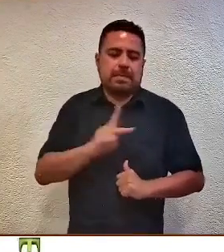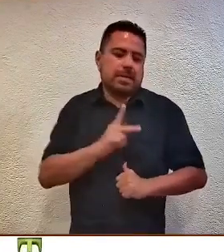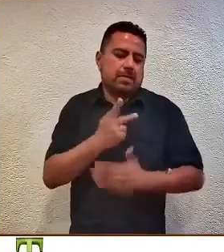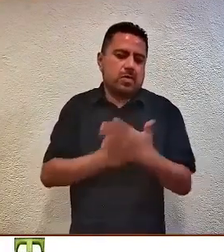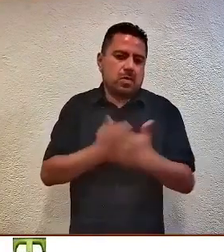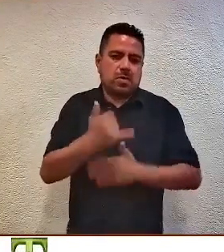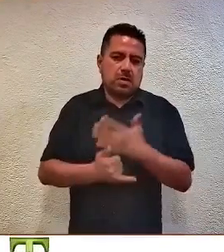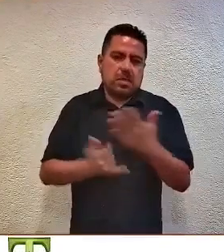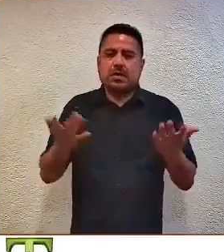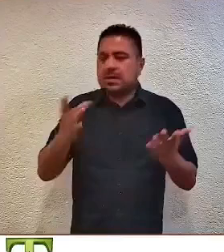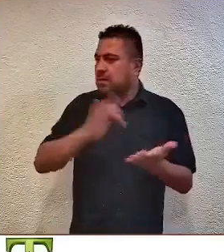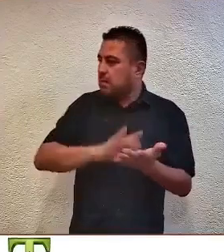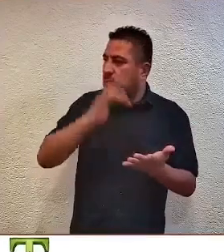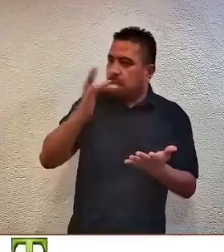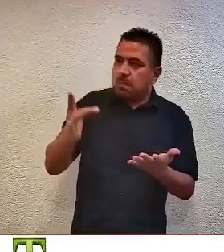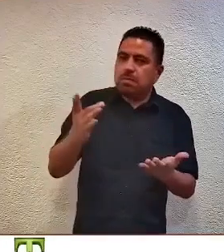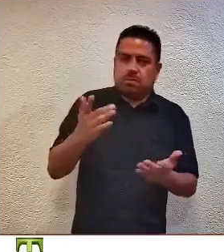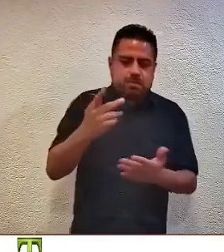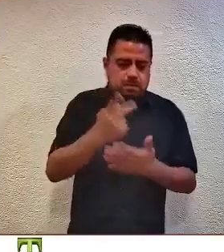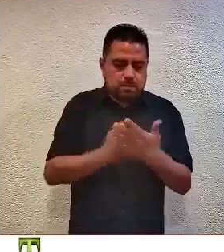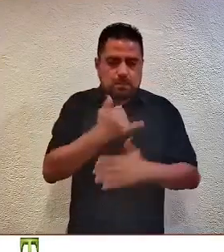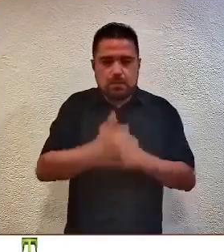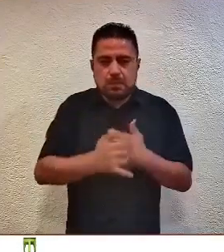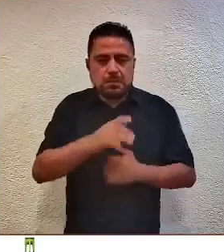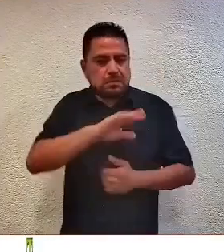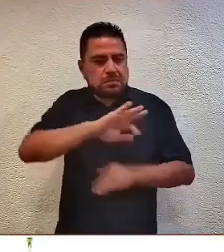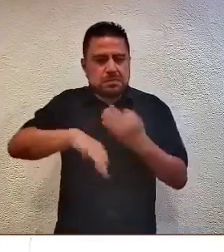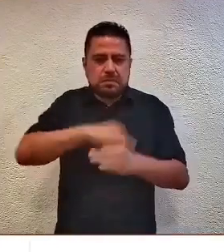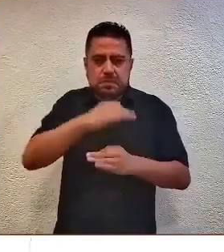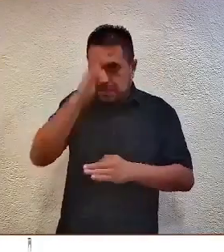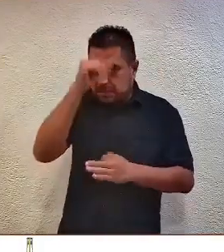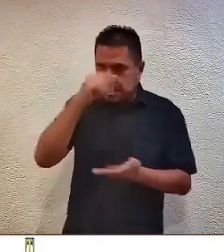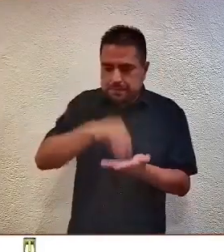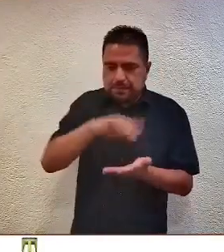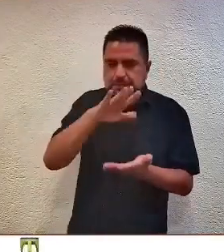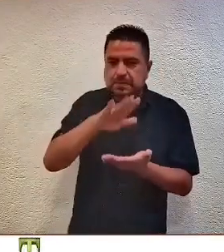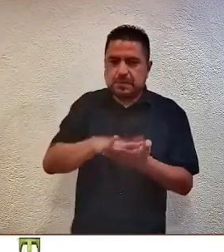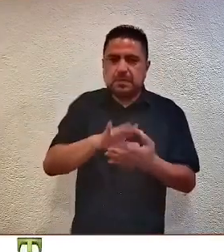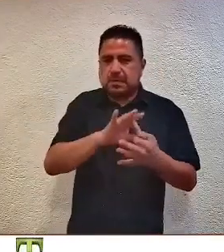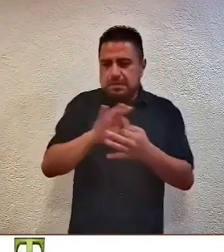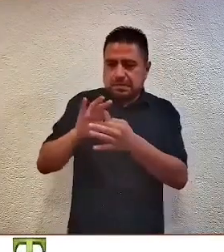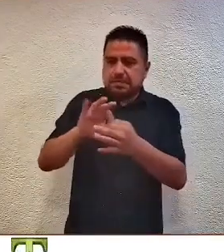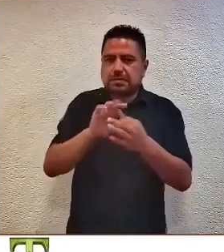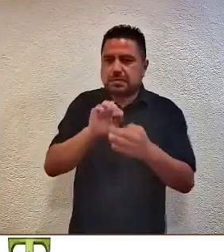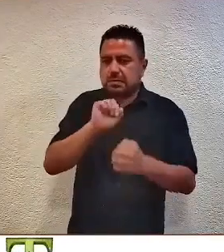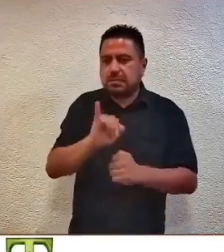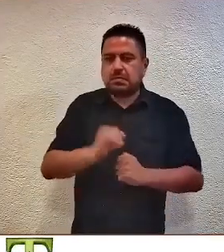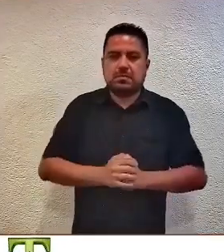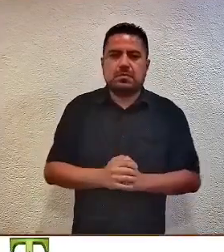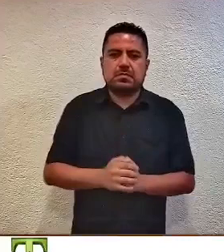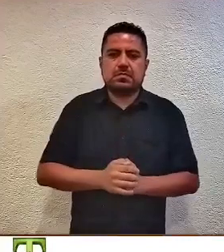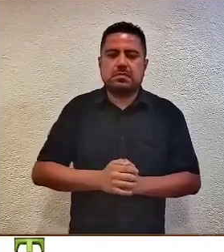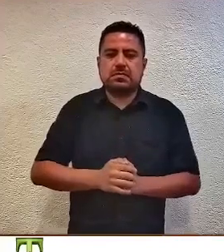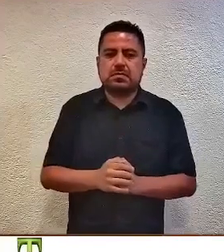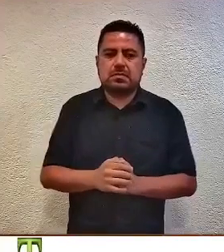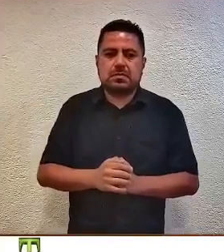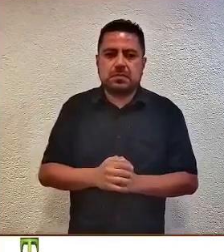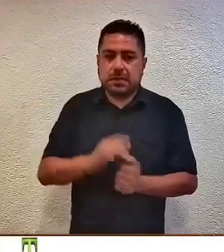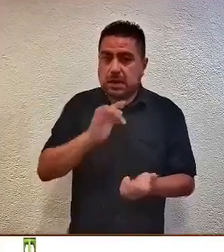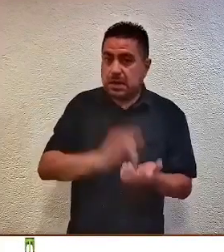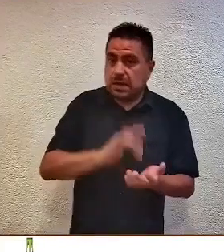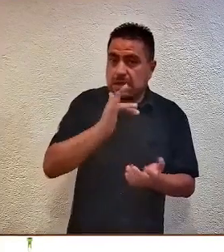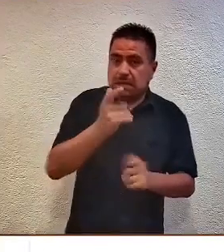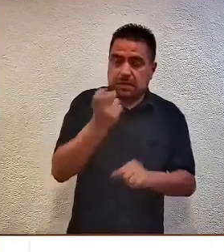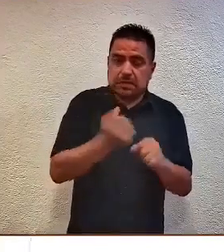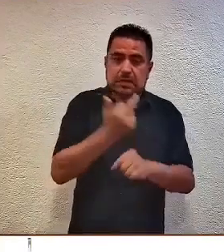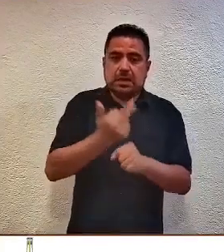proyecto. Gracias, magistrada. Magistrada presidenta, magistrada, magistrado, el proyecto de laudo convenio fue aprobado por unanimidad de votos. Gracias,